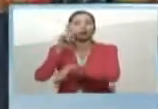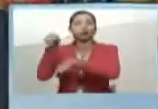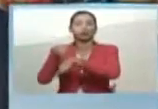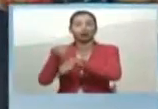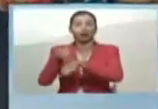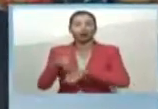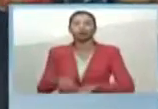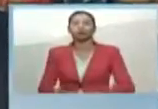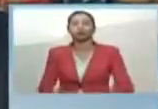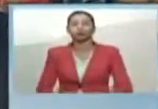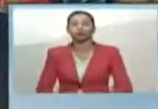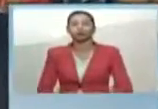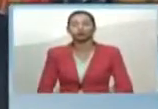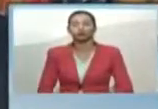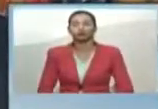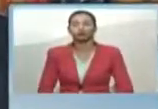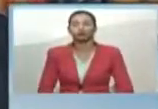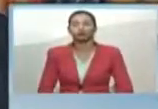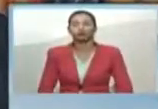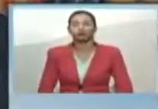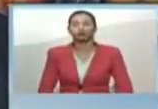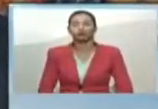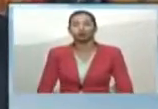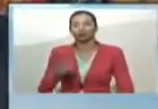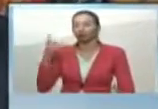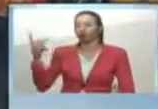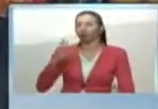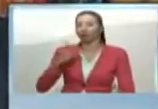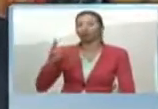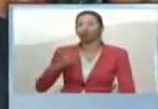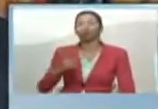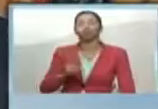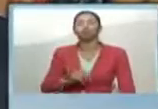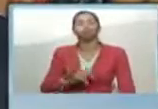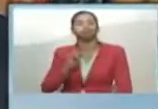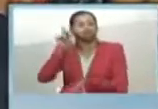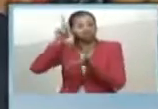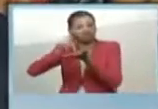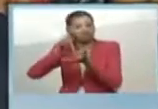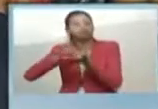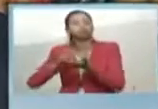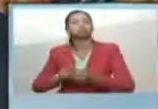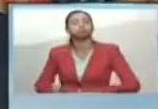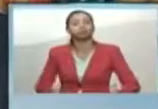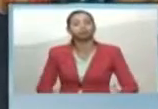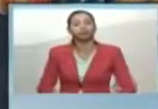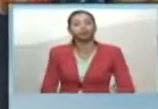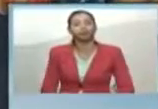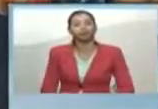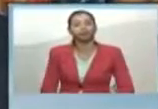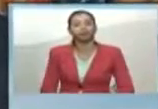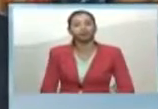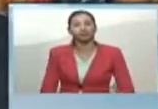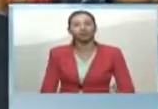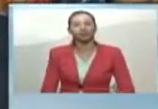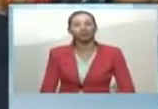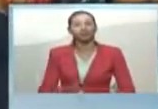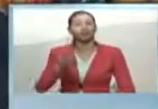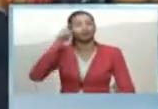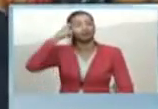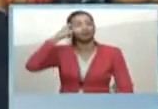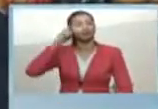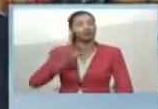donde estuvimos su persona y la mía representando a nuestro pueblo. Y eso debe ser recordado